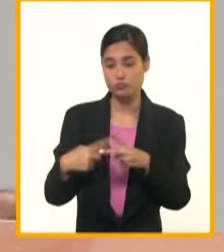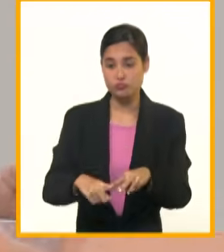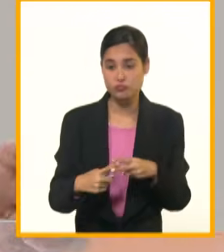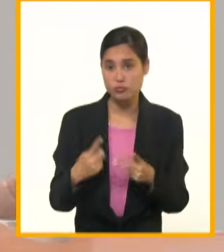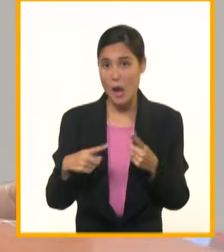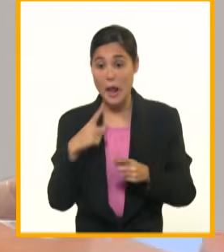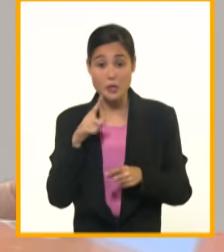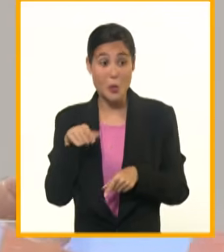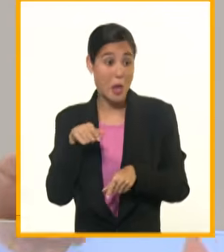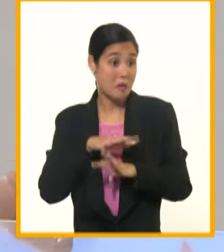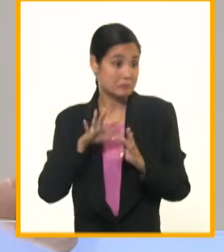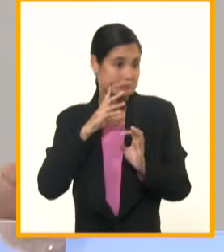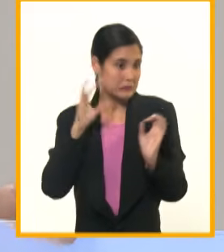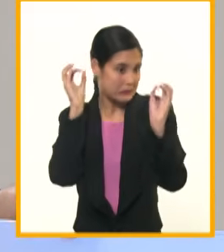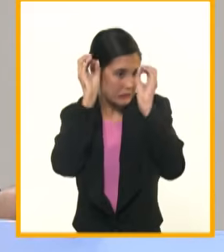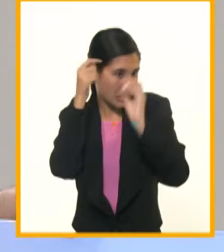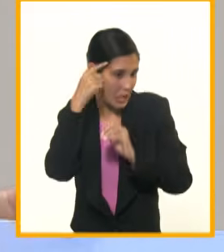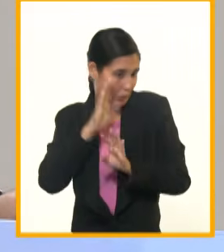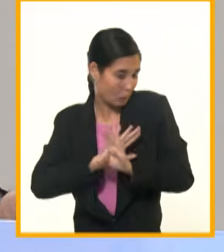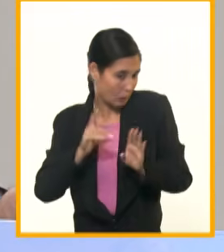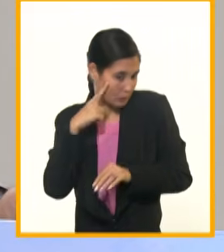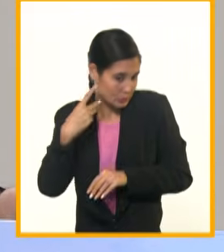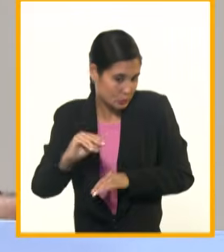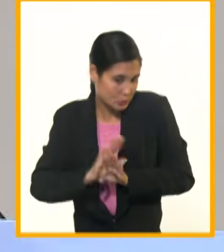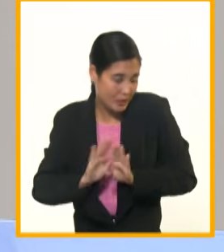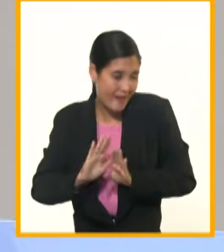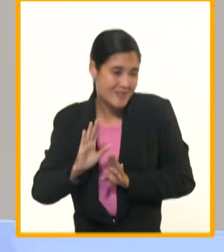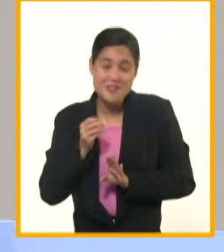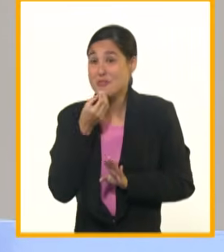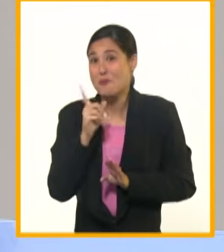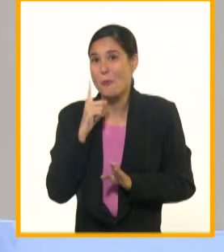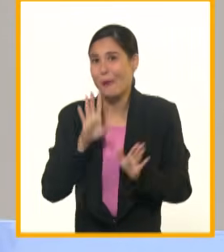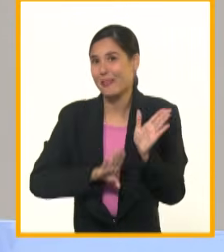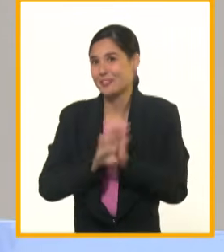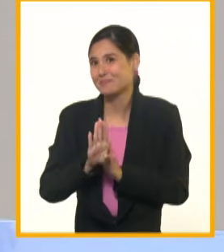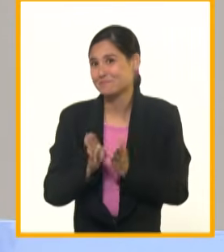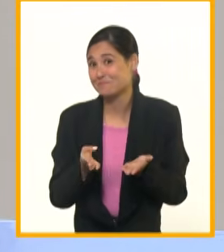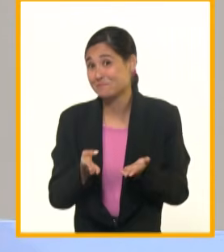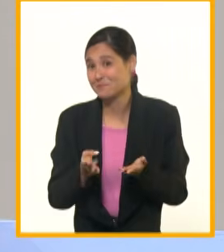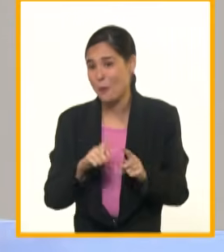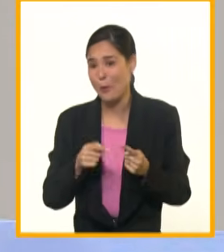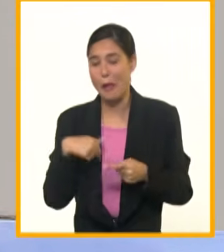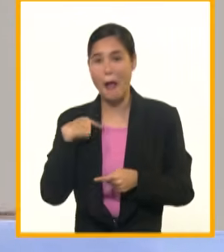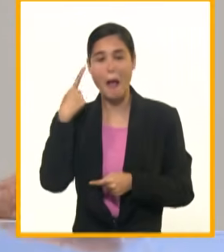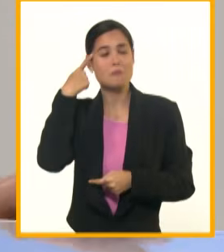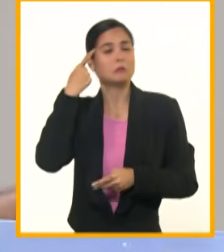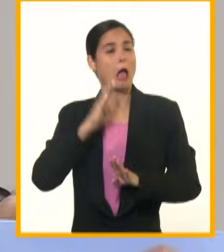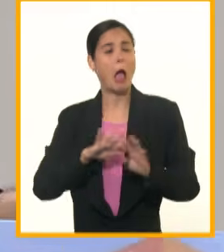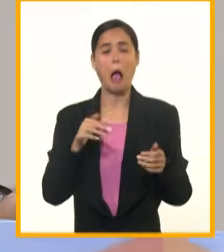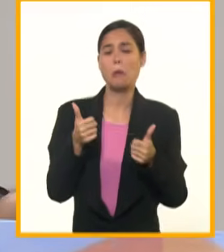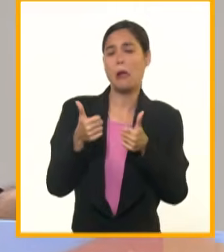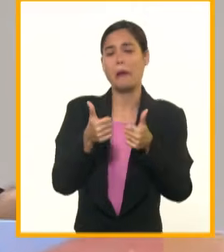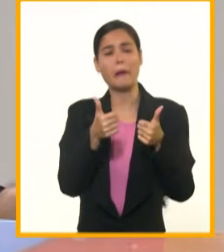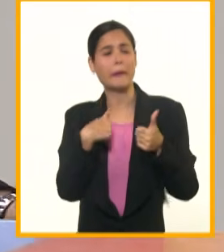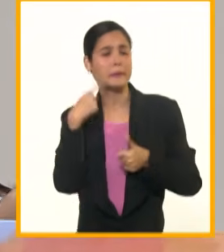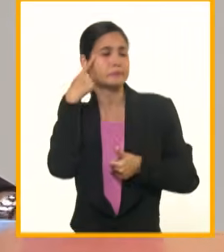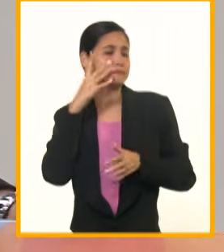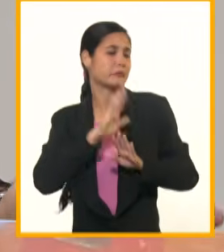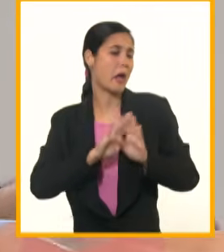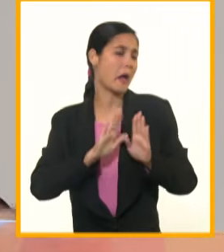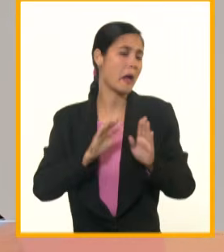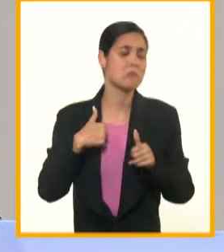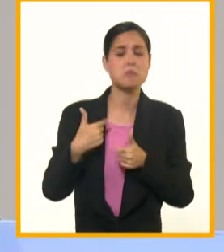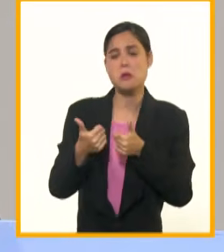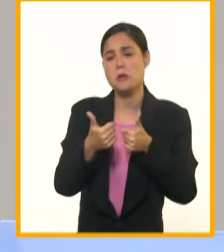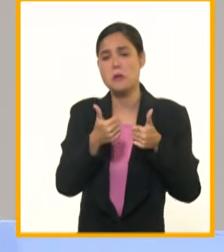posible y de contraer los gastos a lo mínimo necesario, no es posible este resultado. Y que tiene que ver mucho con el accionar